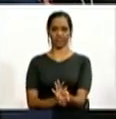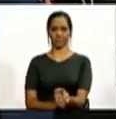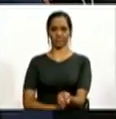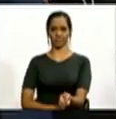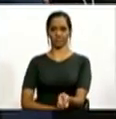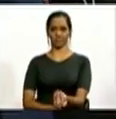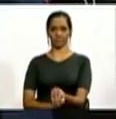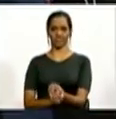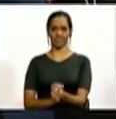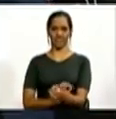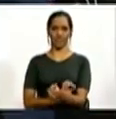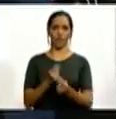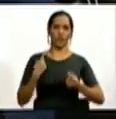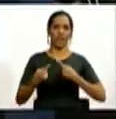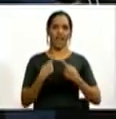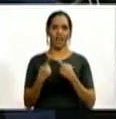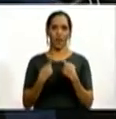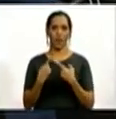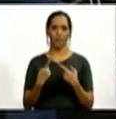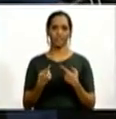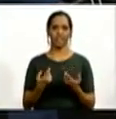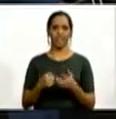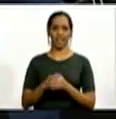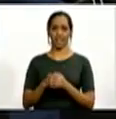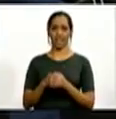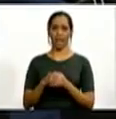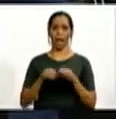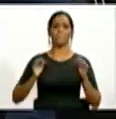Vete, calle. Pero fue una cosa que empujó como a dos